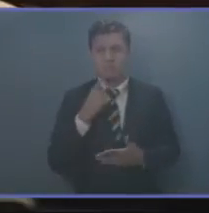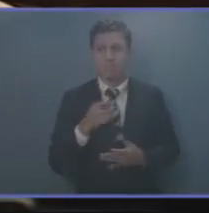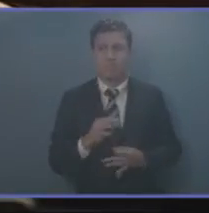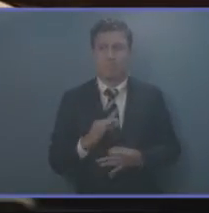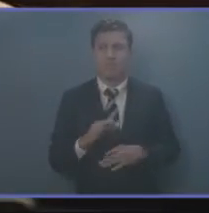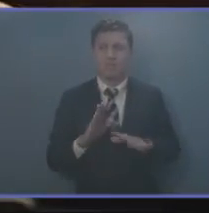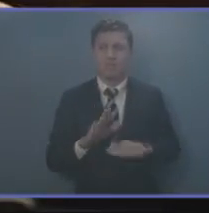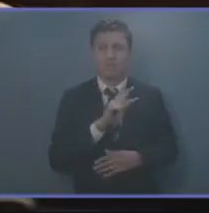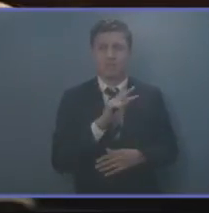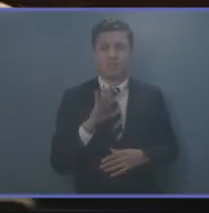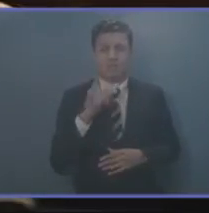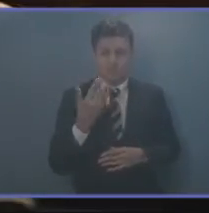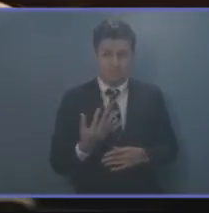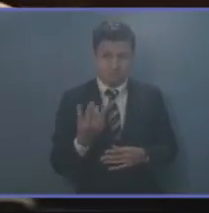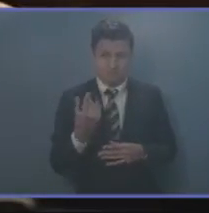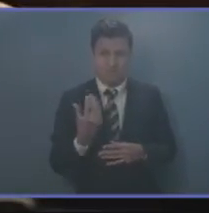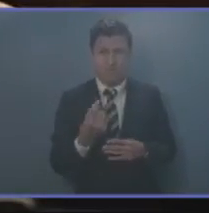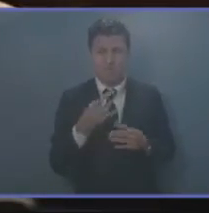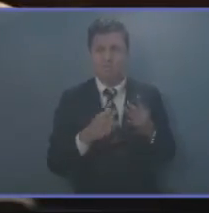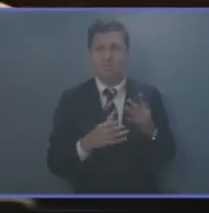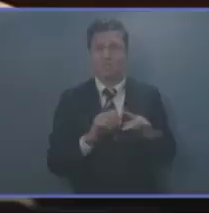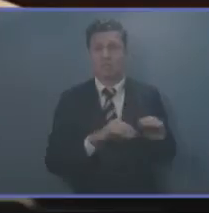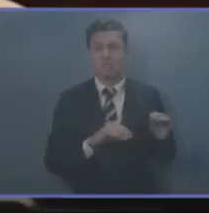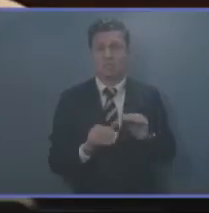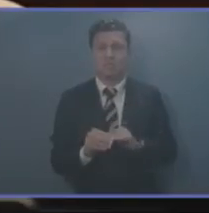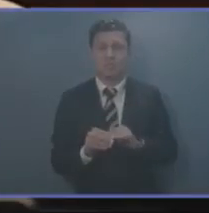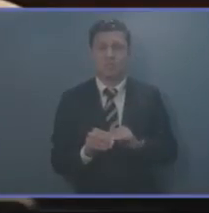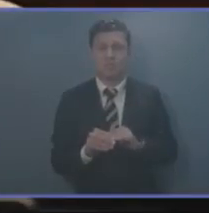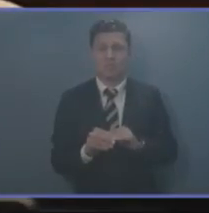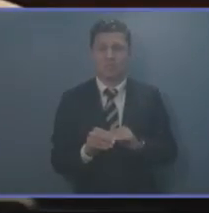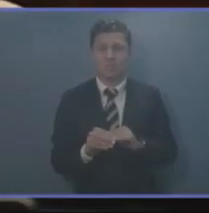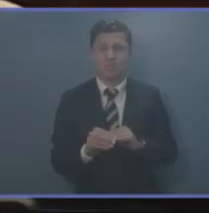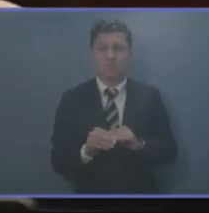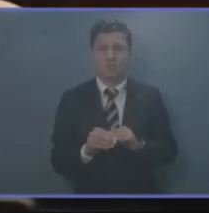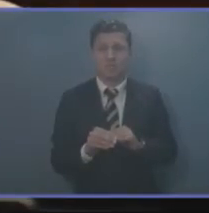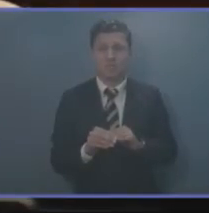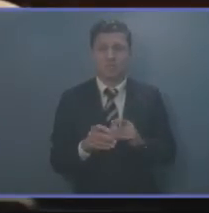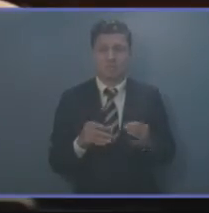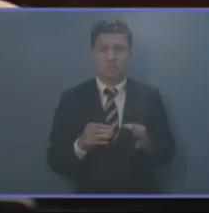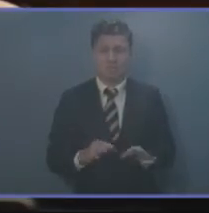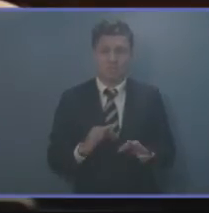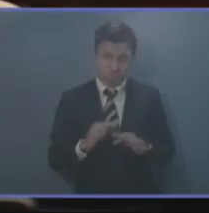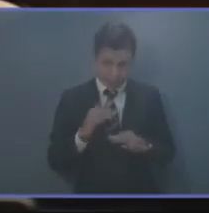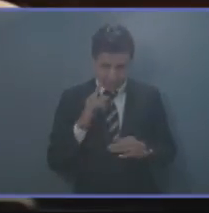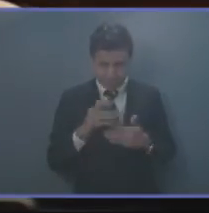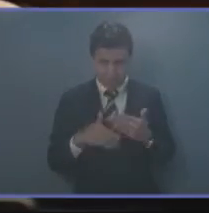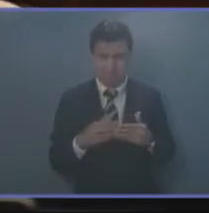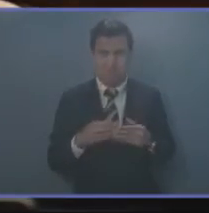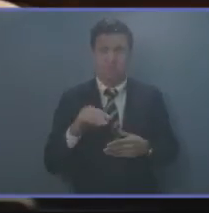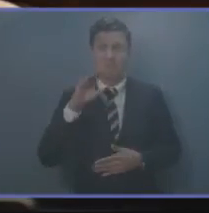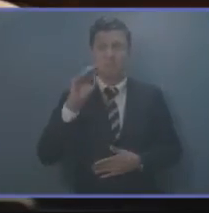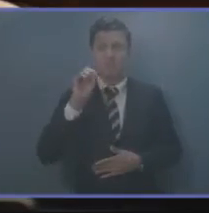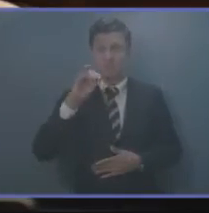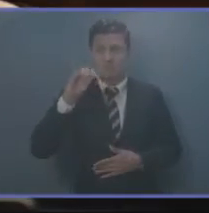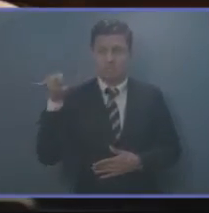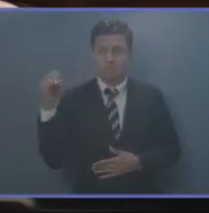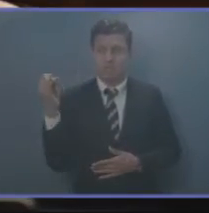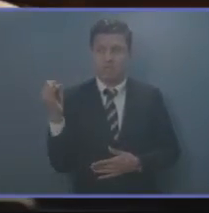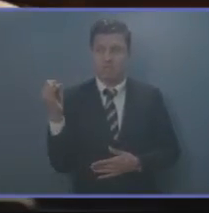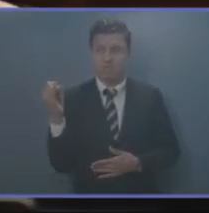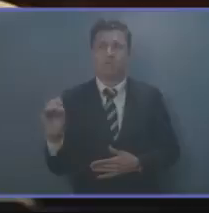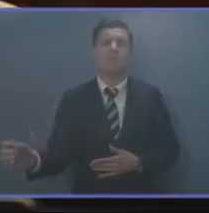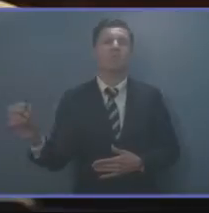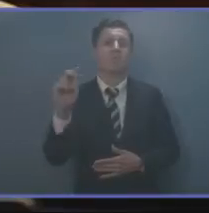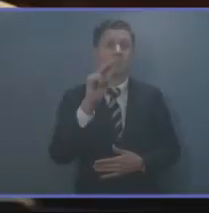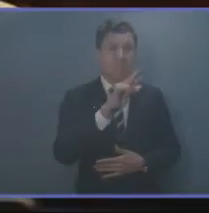y 25 de la Ley Especial de Concursos de Gracia, la suscrita comisión solicitó informe a la Corte Suprema de Justicia el